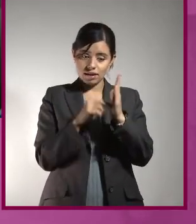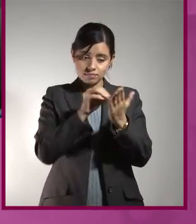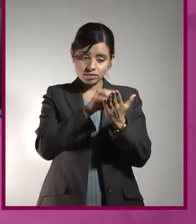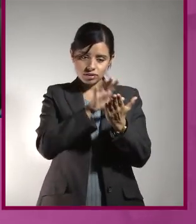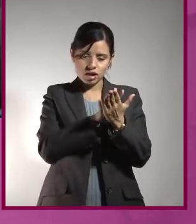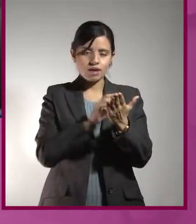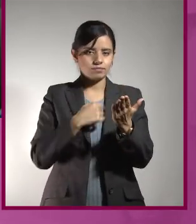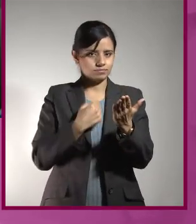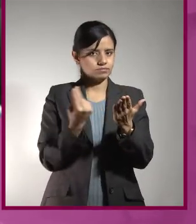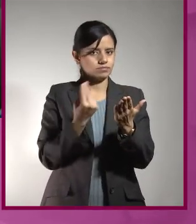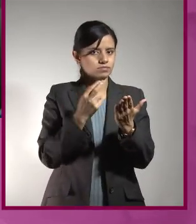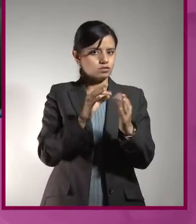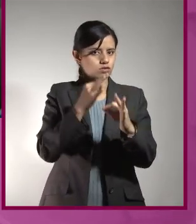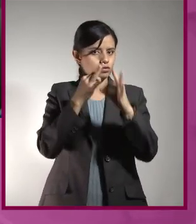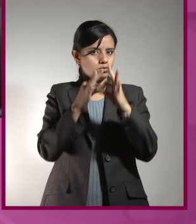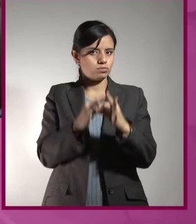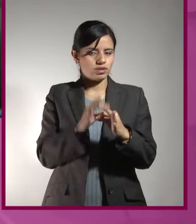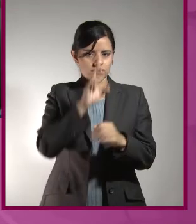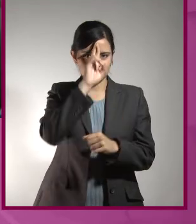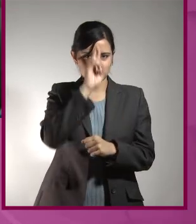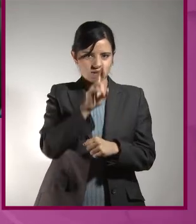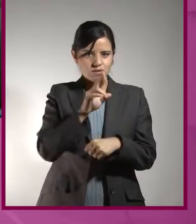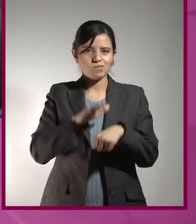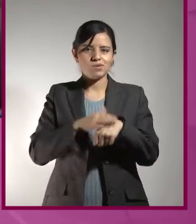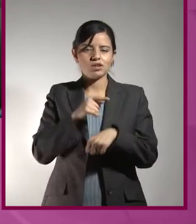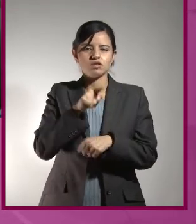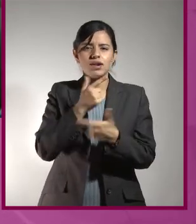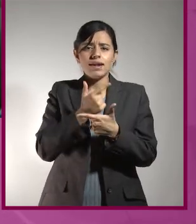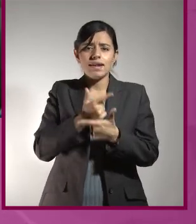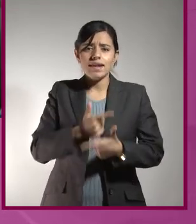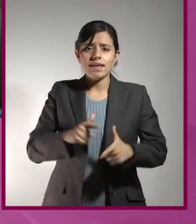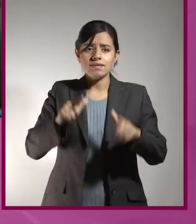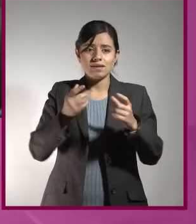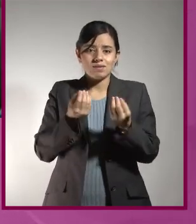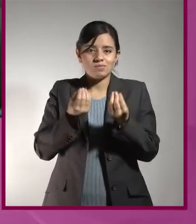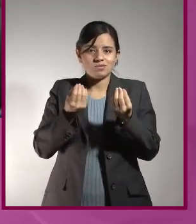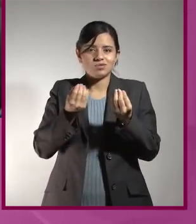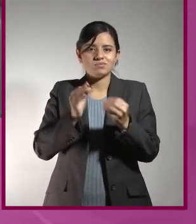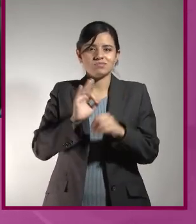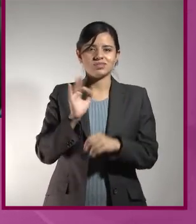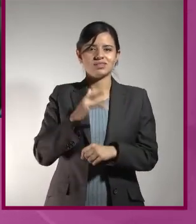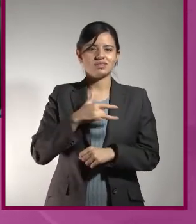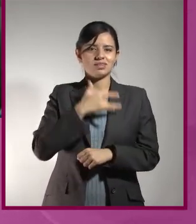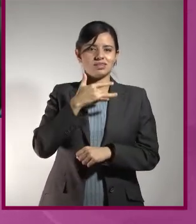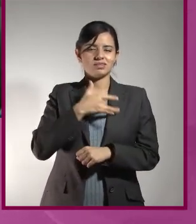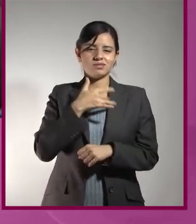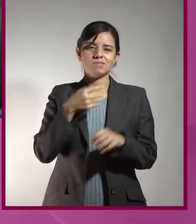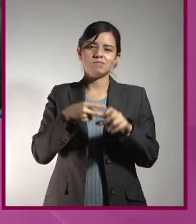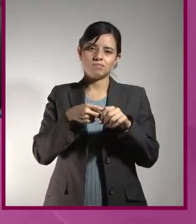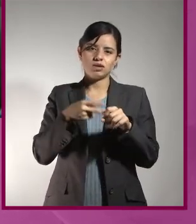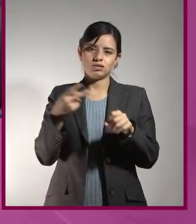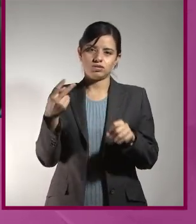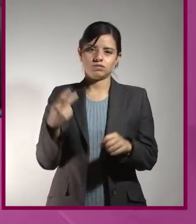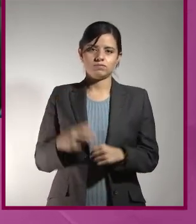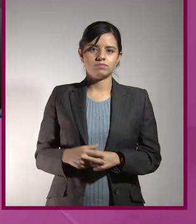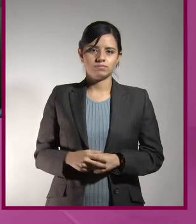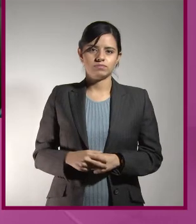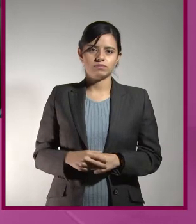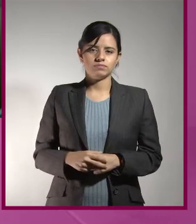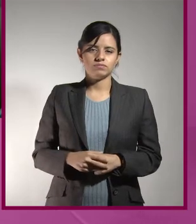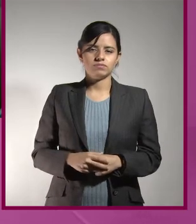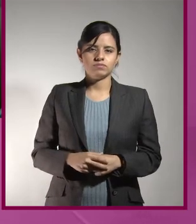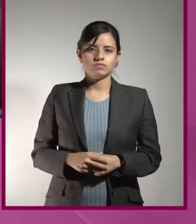reglas. Porque demasiada libertad puede crear un gran vacío